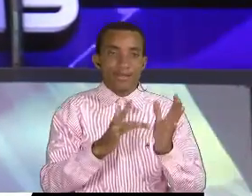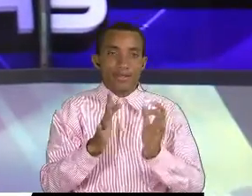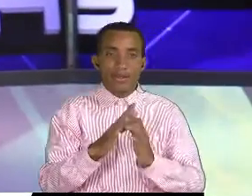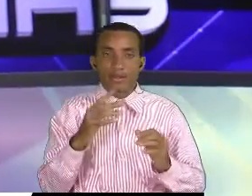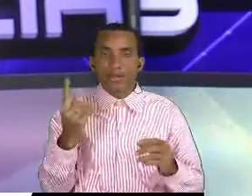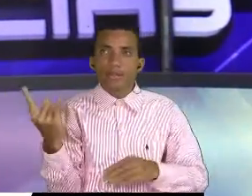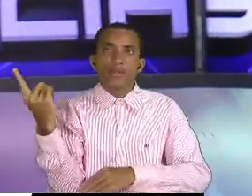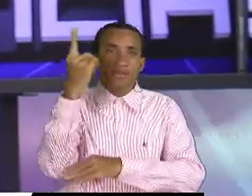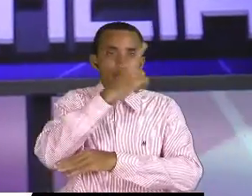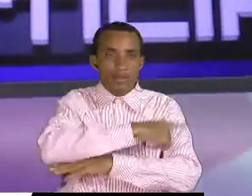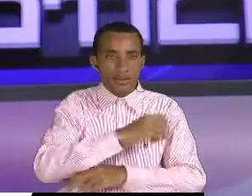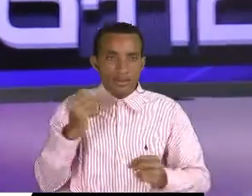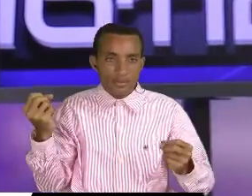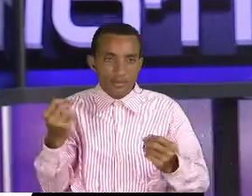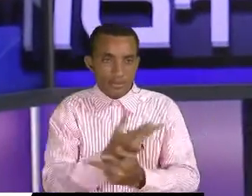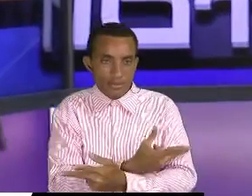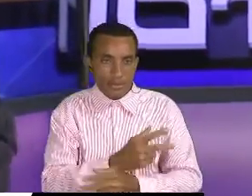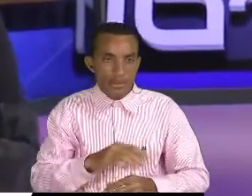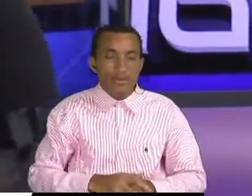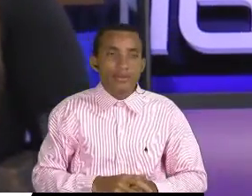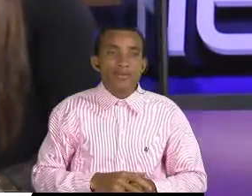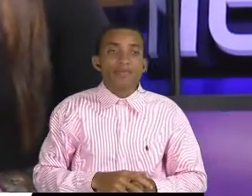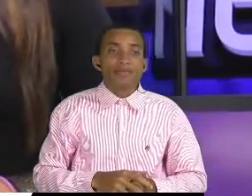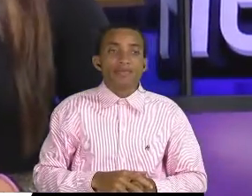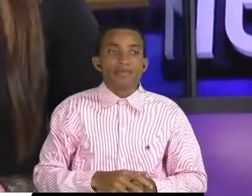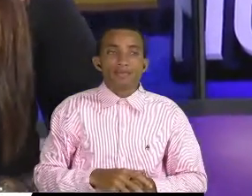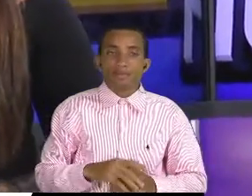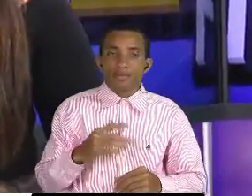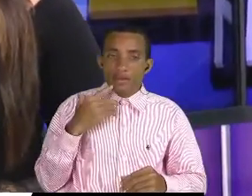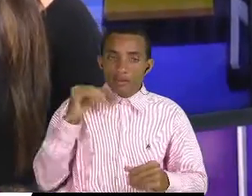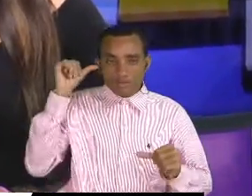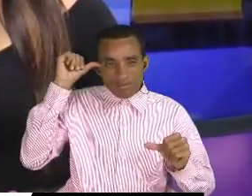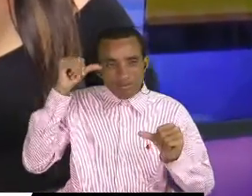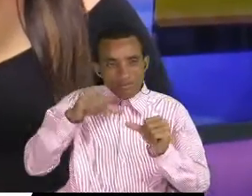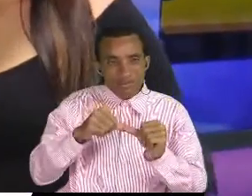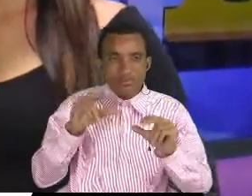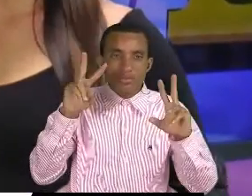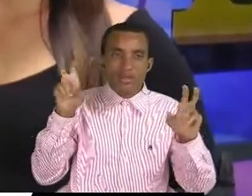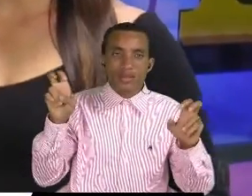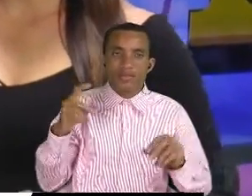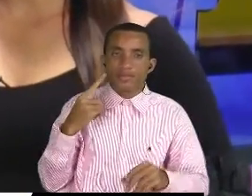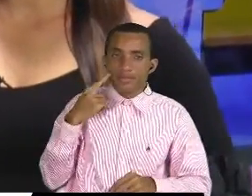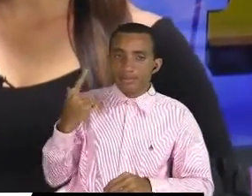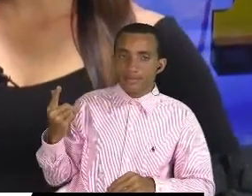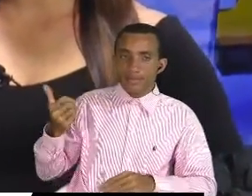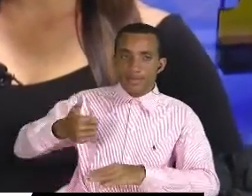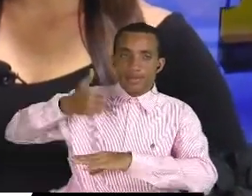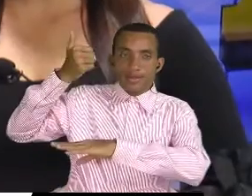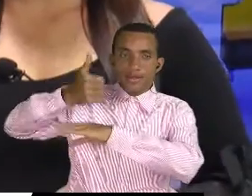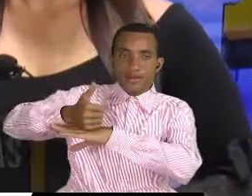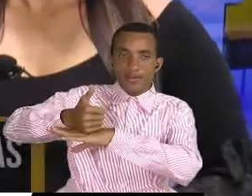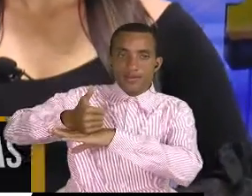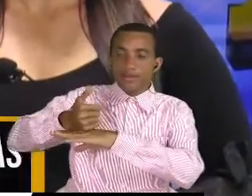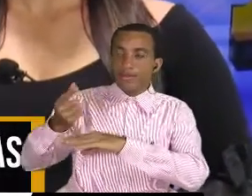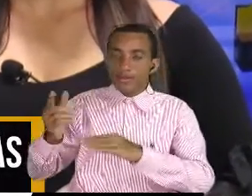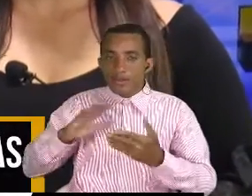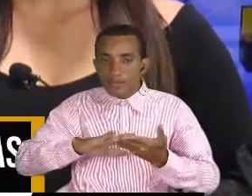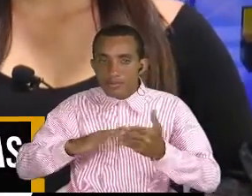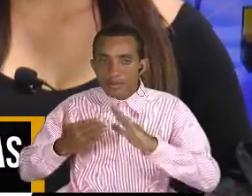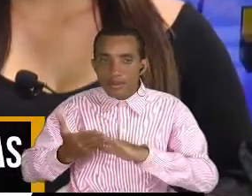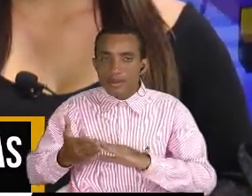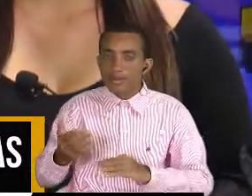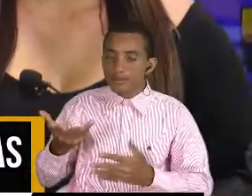un cronograma de actividades para unirnos a esta conmemoración. Para hablarnos del tema se encuentra a mi lado el jefe de la Oficina Asesora de Paz y Convivencia, Elkin